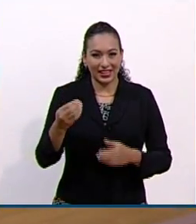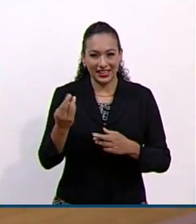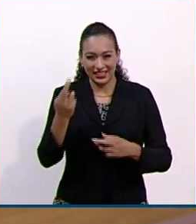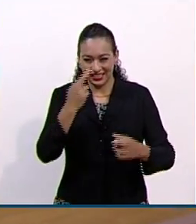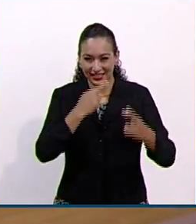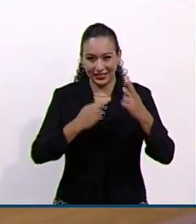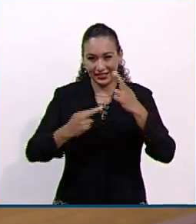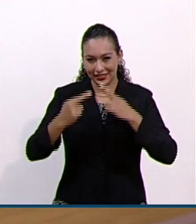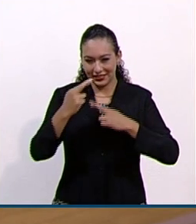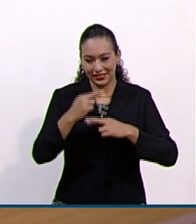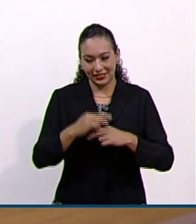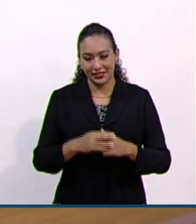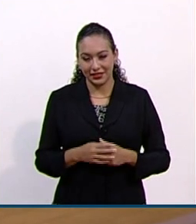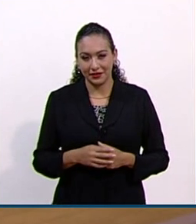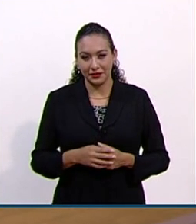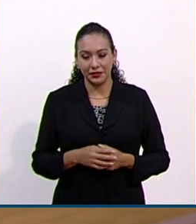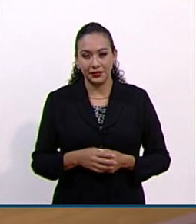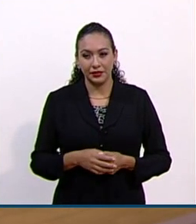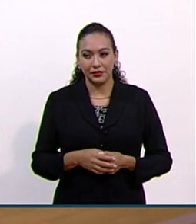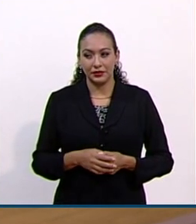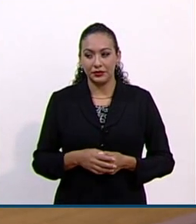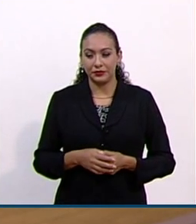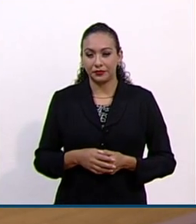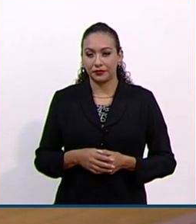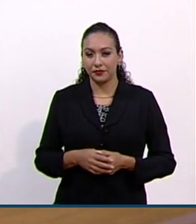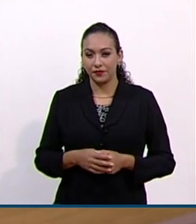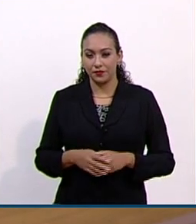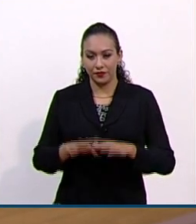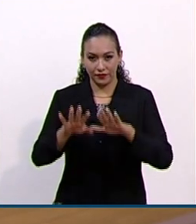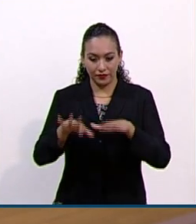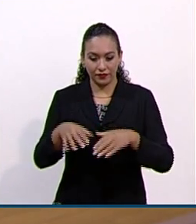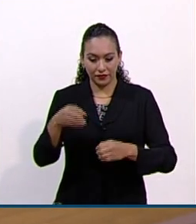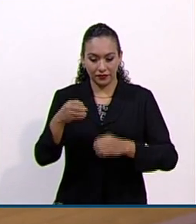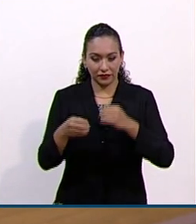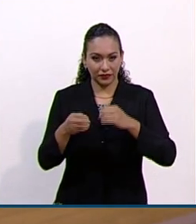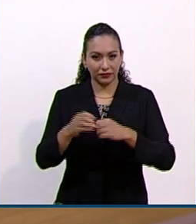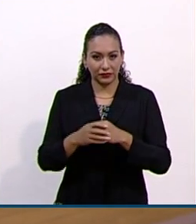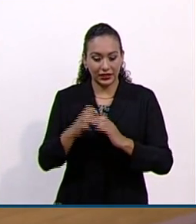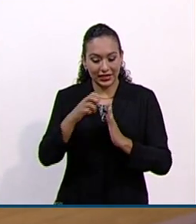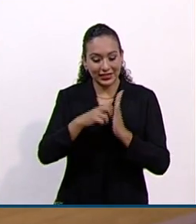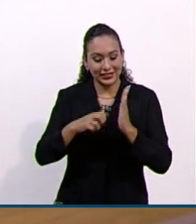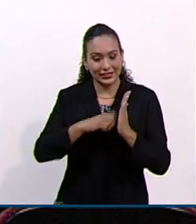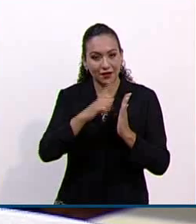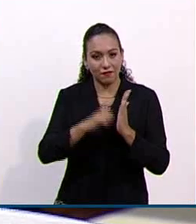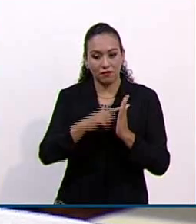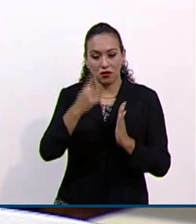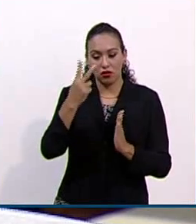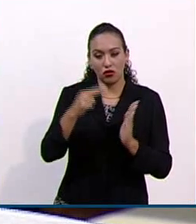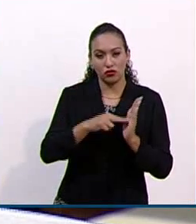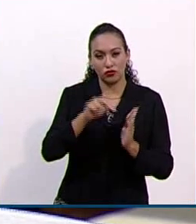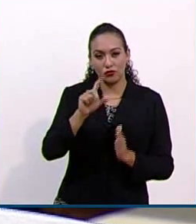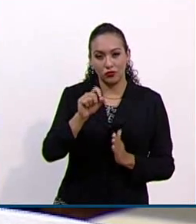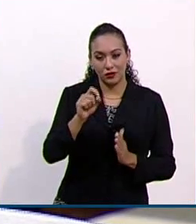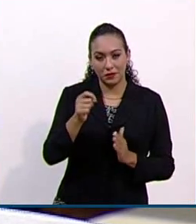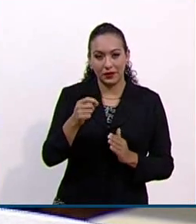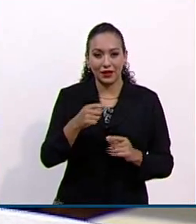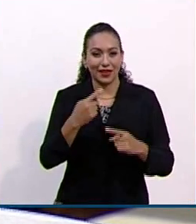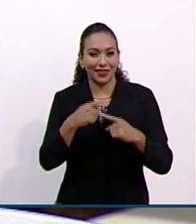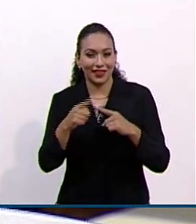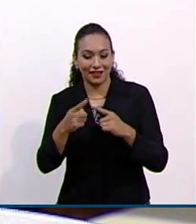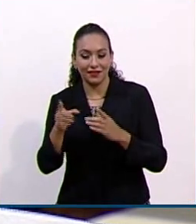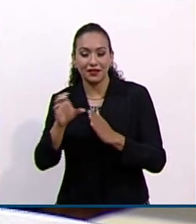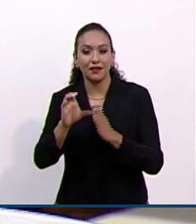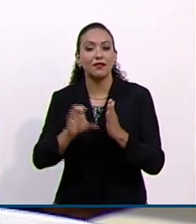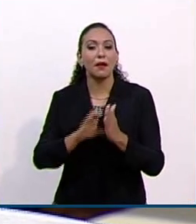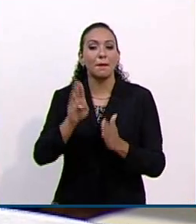al análisis de estas acciones, el Pleno de la Corte invalidó reformas de 2020 a diversas disposiciones de la Constitución de